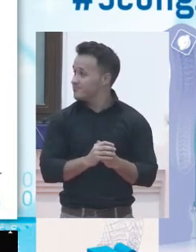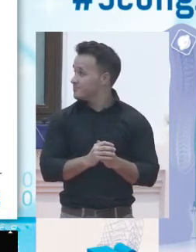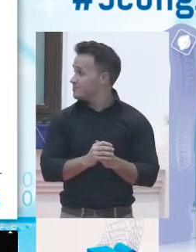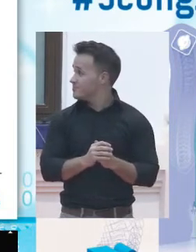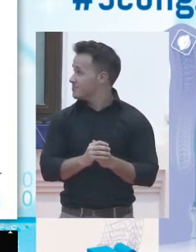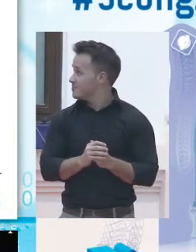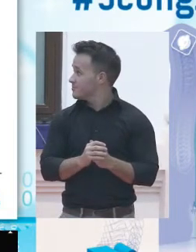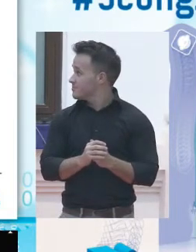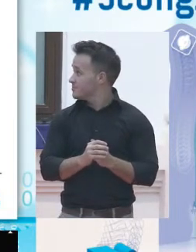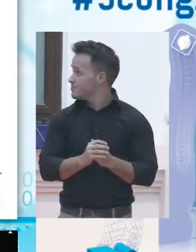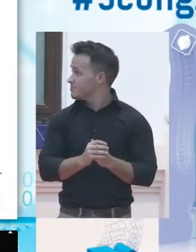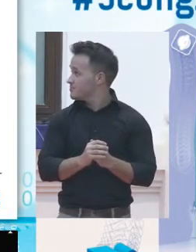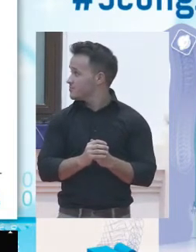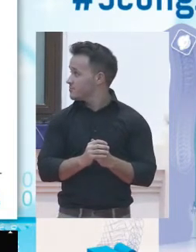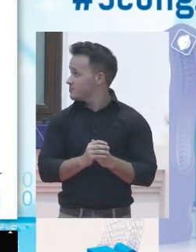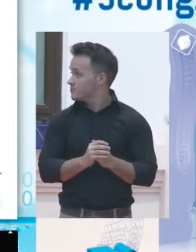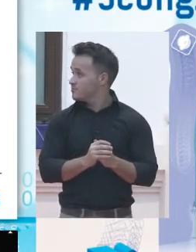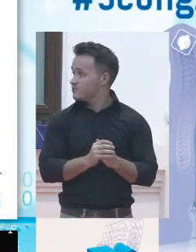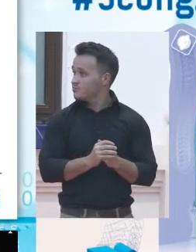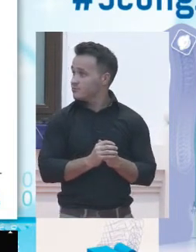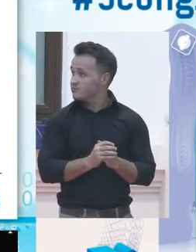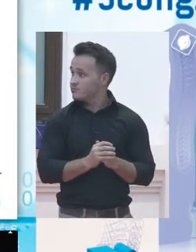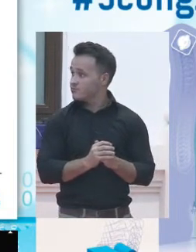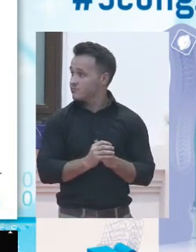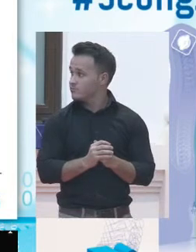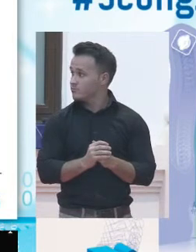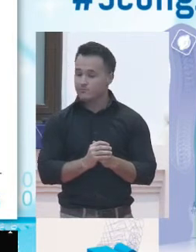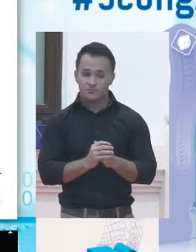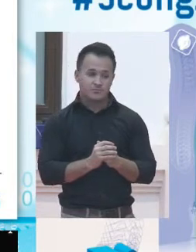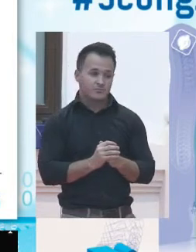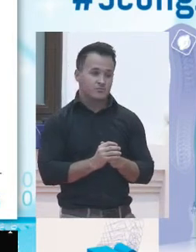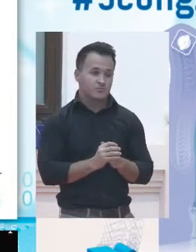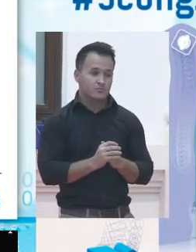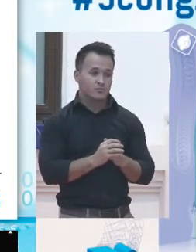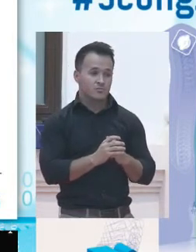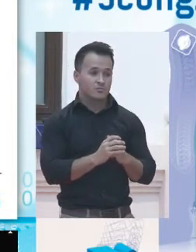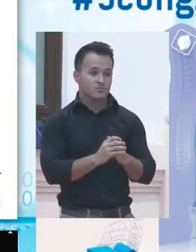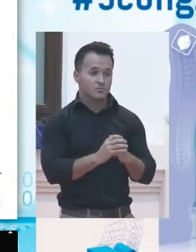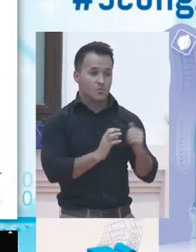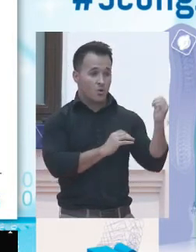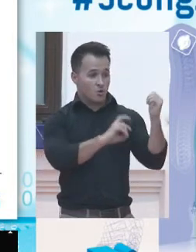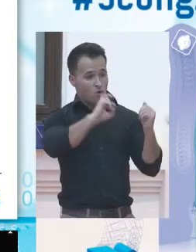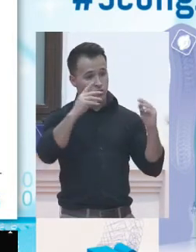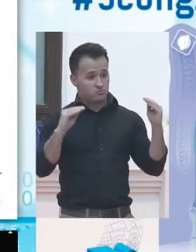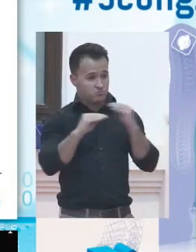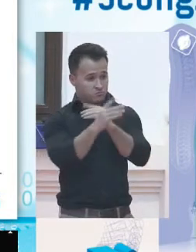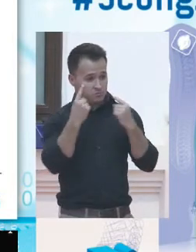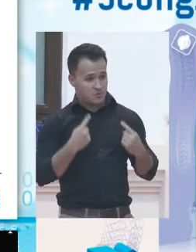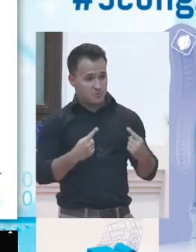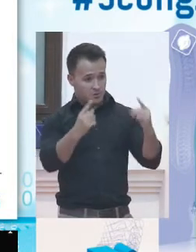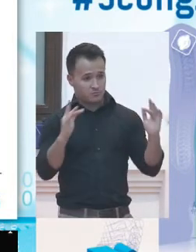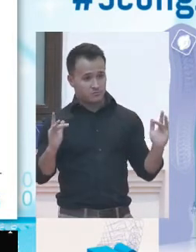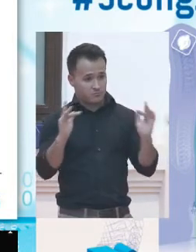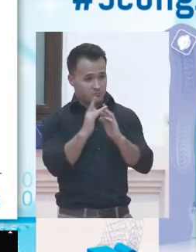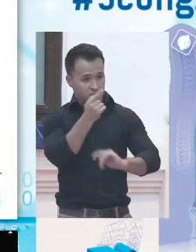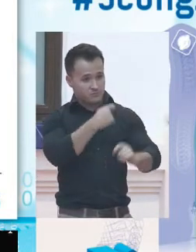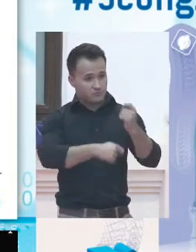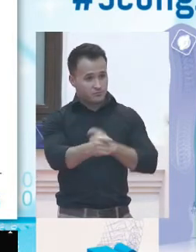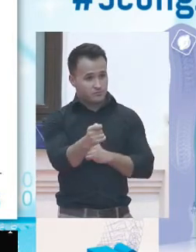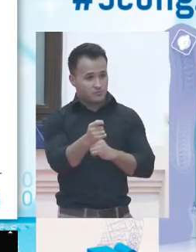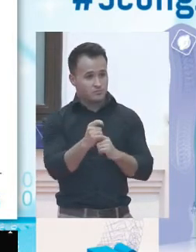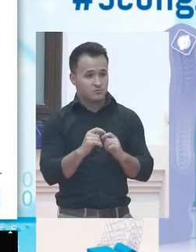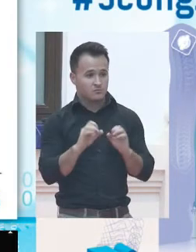otras nubes de otros ordenadores, la primera vez que te vende un servicio, de algún modo tú como cliente estás casado con él y todos los demás